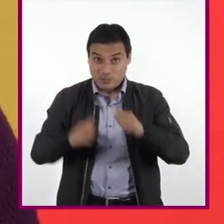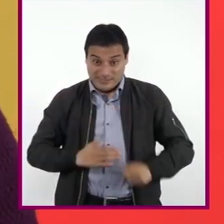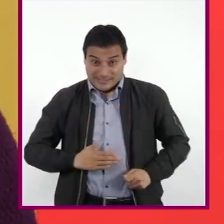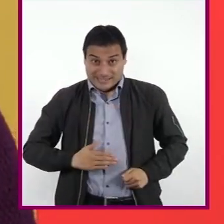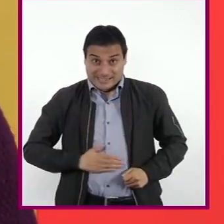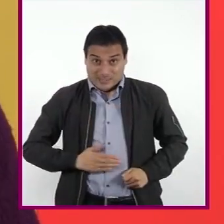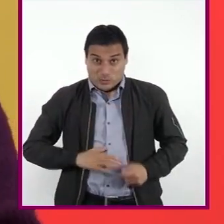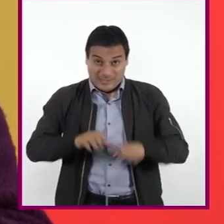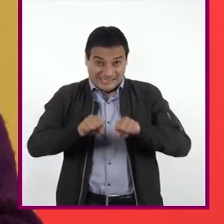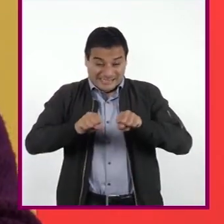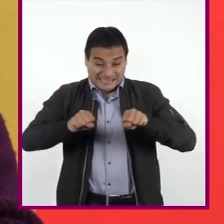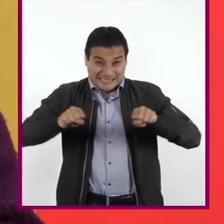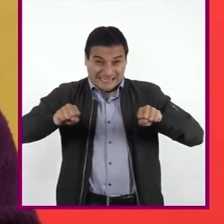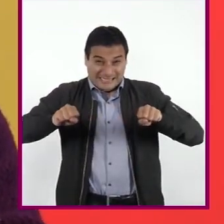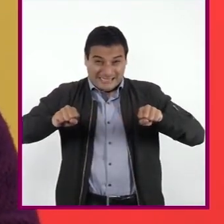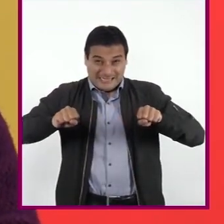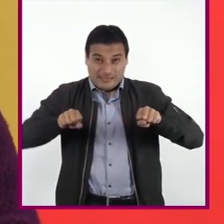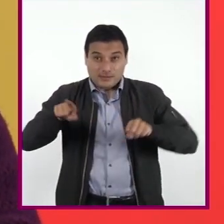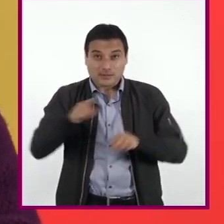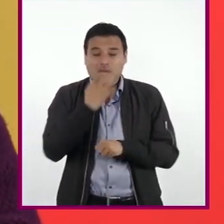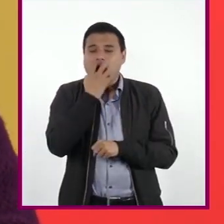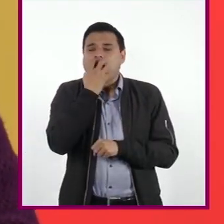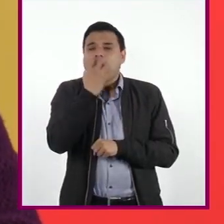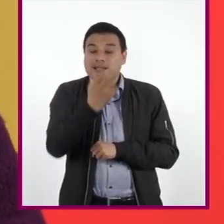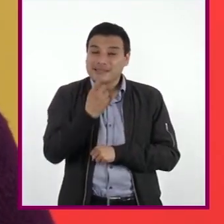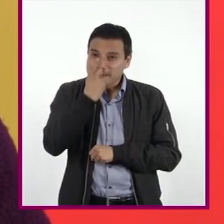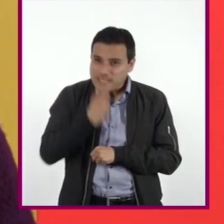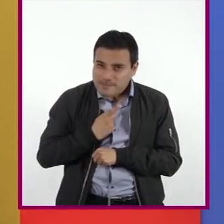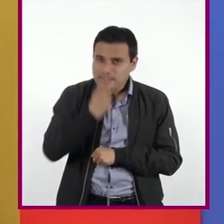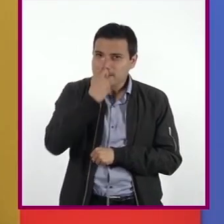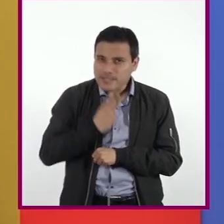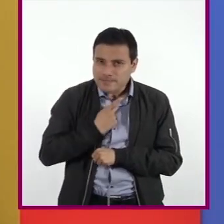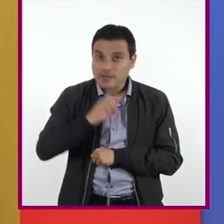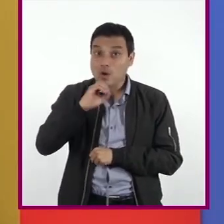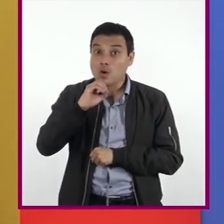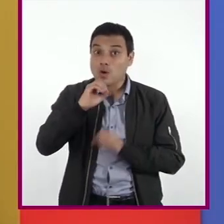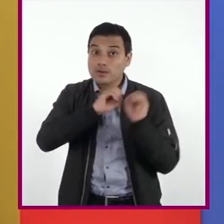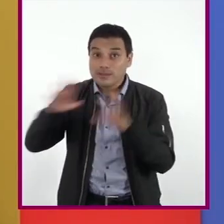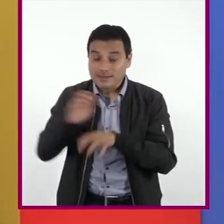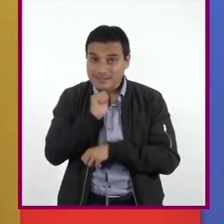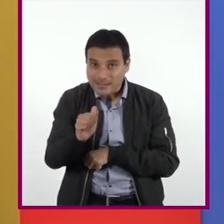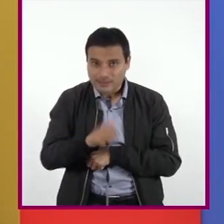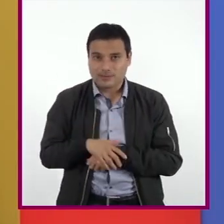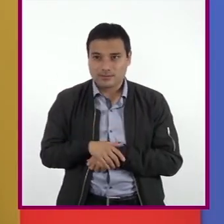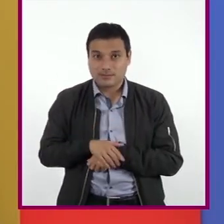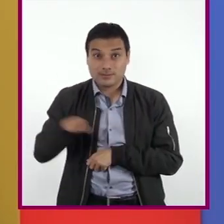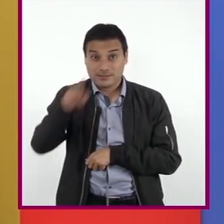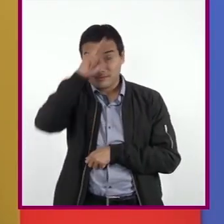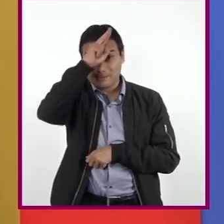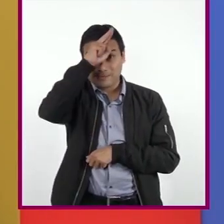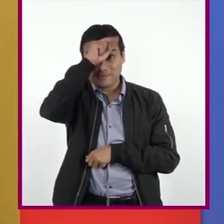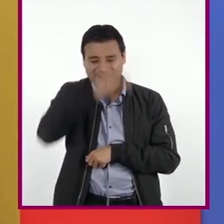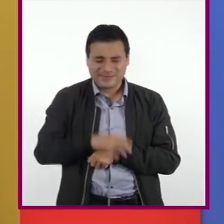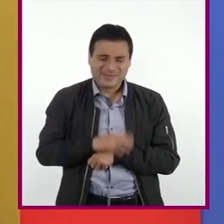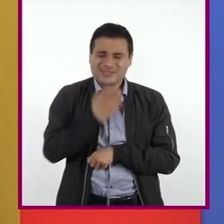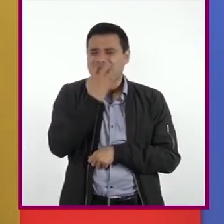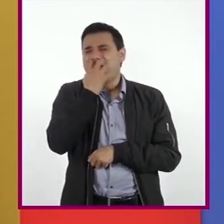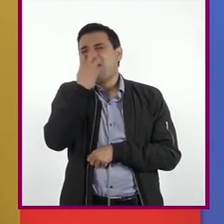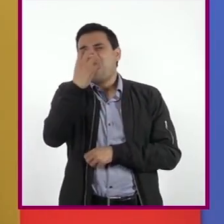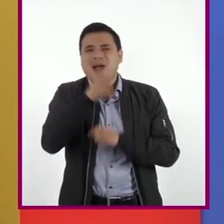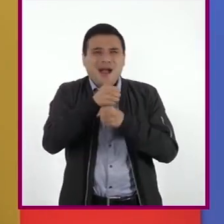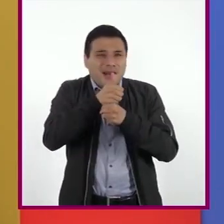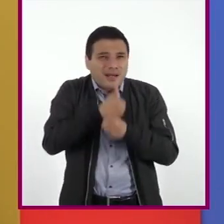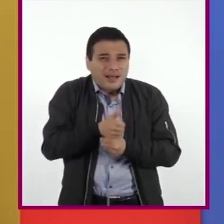mientras gruñía. ¡Dímelo o no te soltaré! La arriera gritaba de dolor y